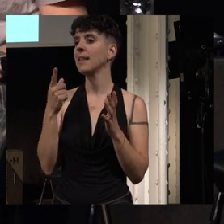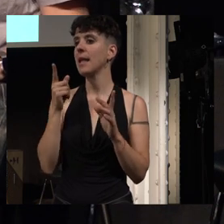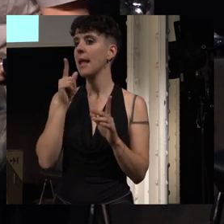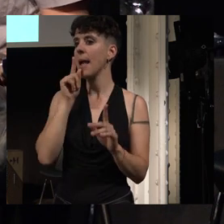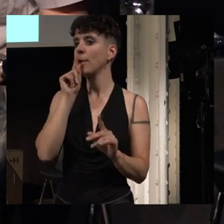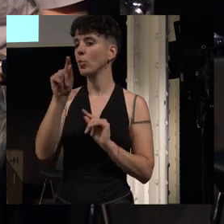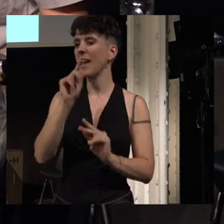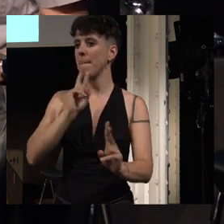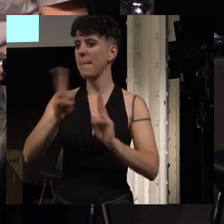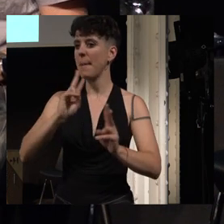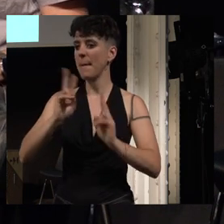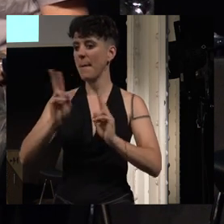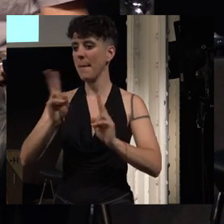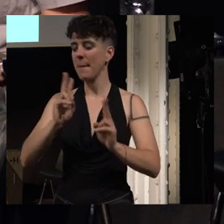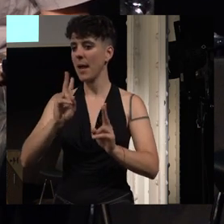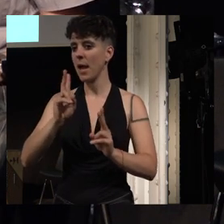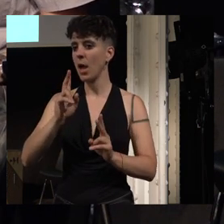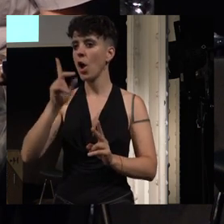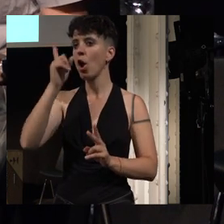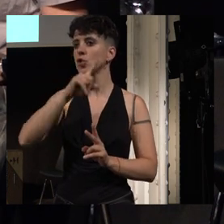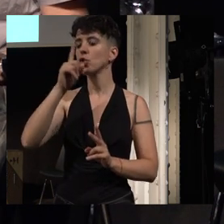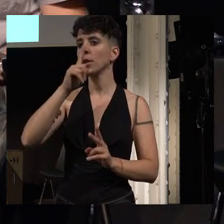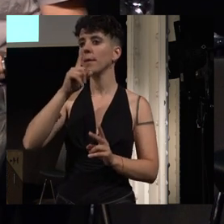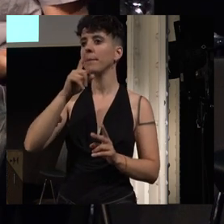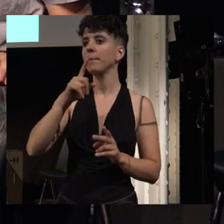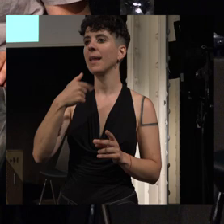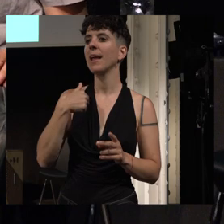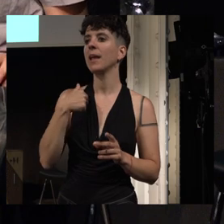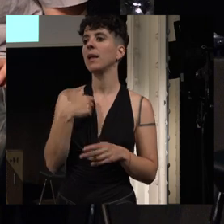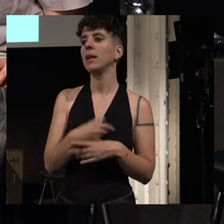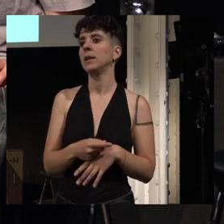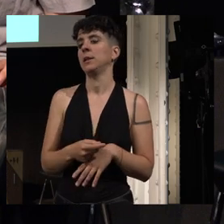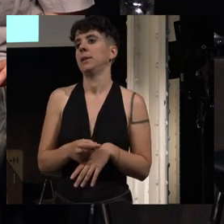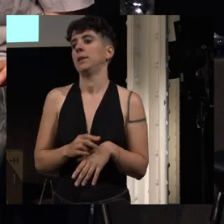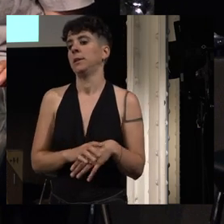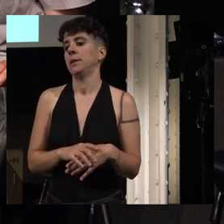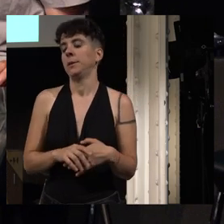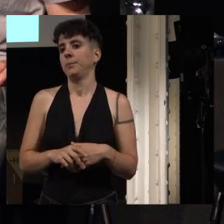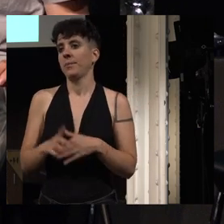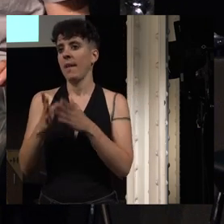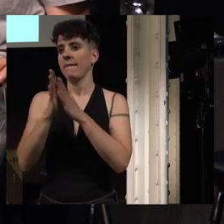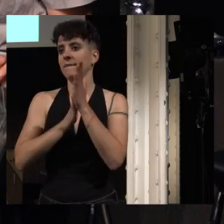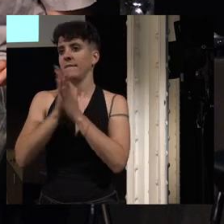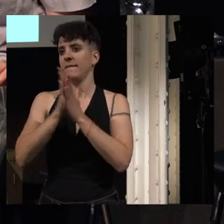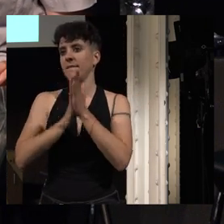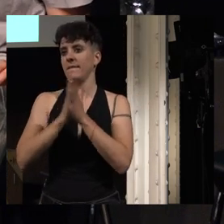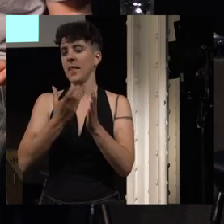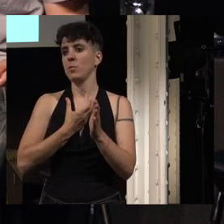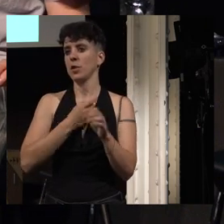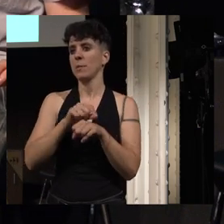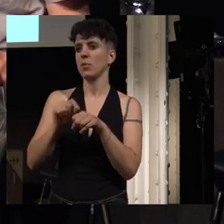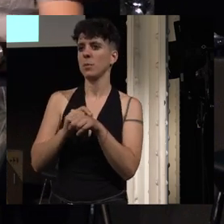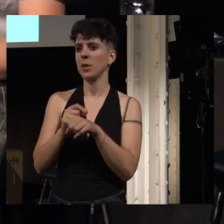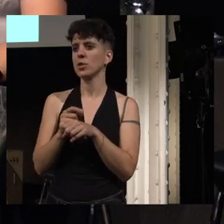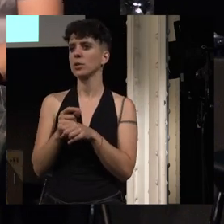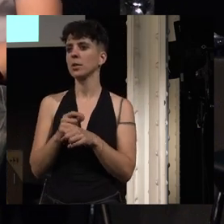a toda velocidad que decían chuloputas en común, municipalismo queer, los proxenetas y las mafias están frotando las manos con el municipalismo queer, los puteros